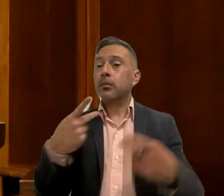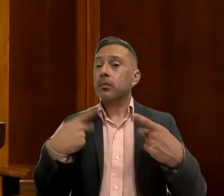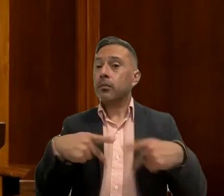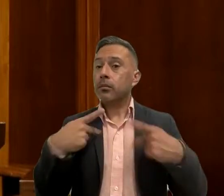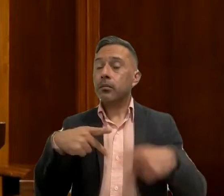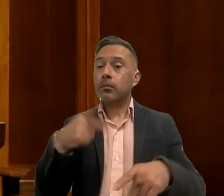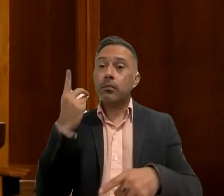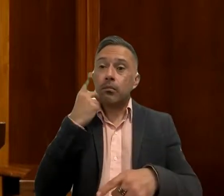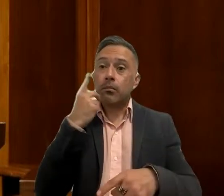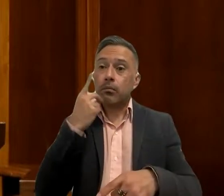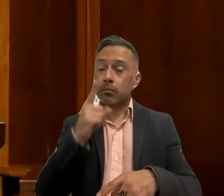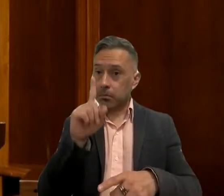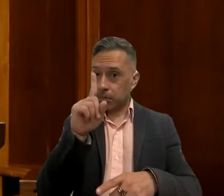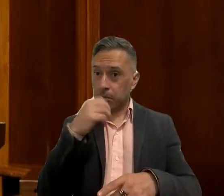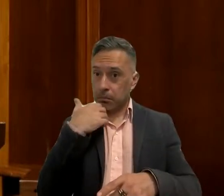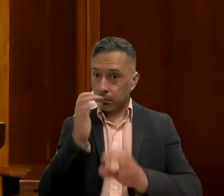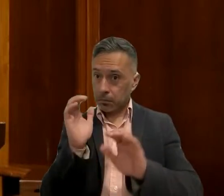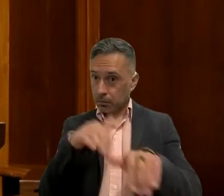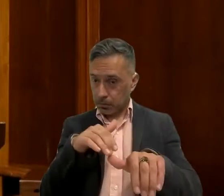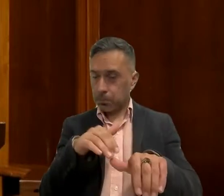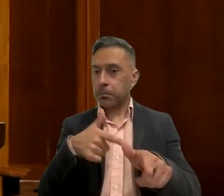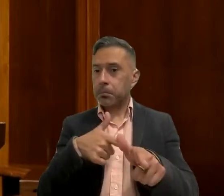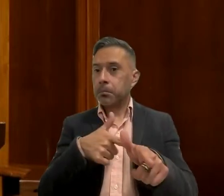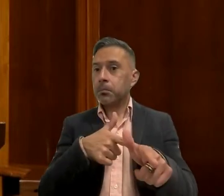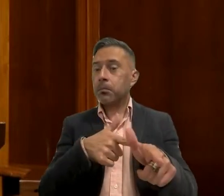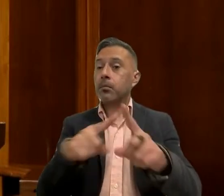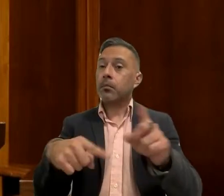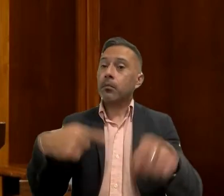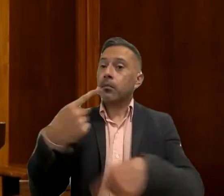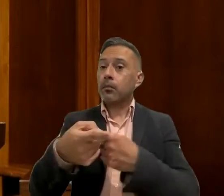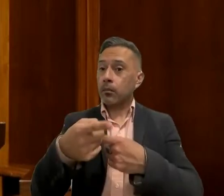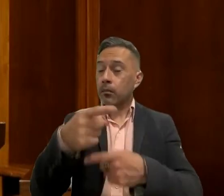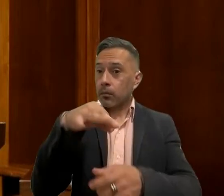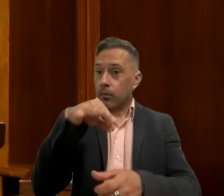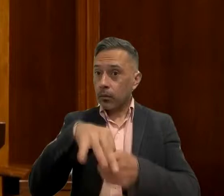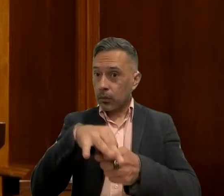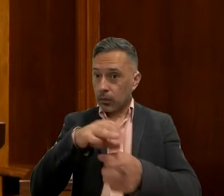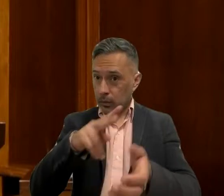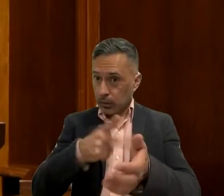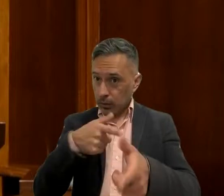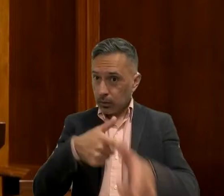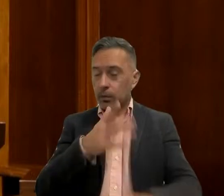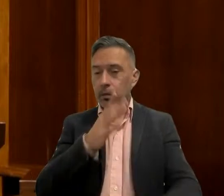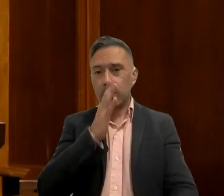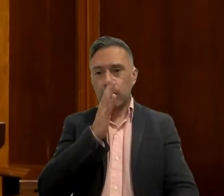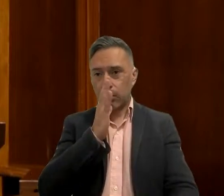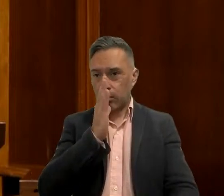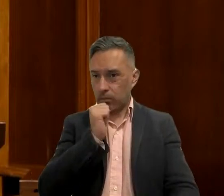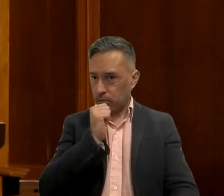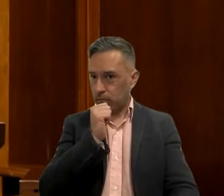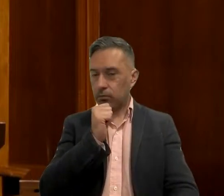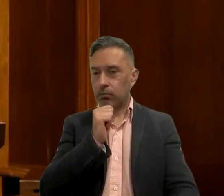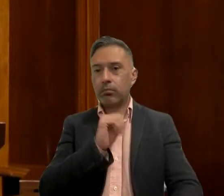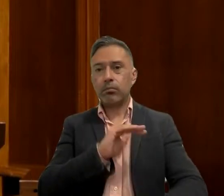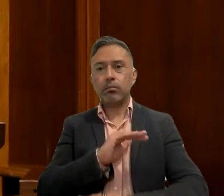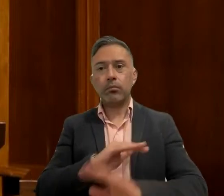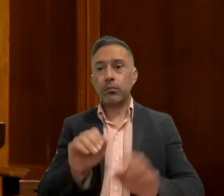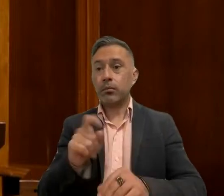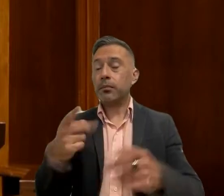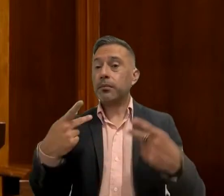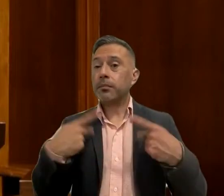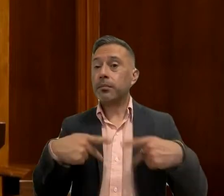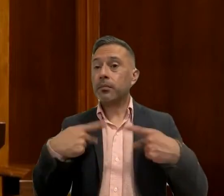legislatura no podrán ser reelectas para el periodo inmediato posterior al ejercicio de su mandato. Las personas